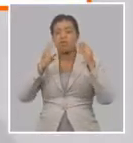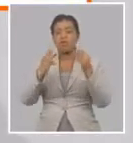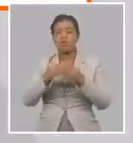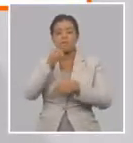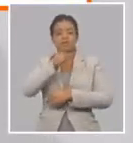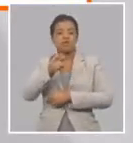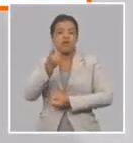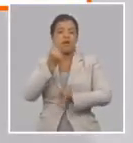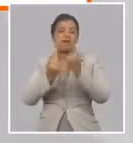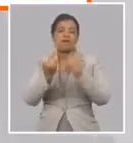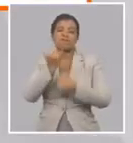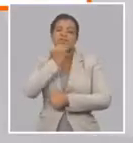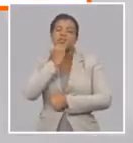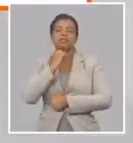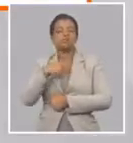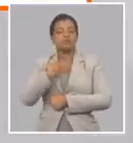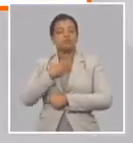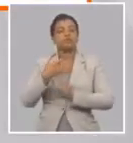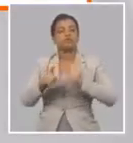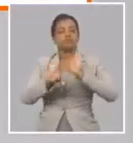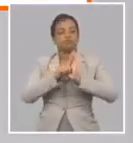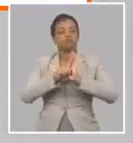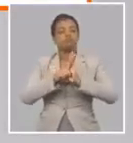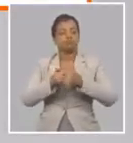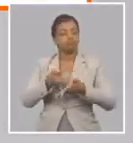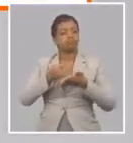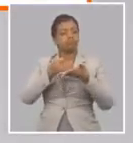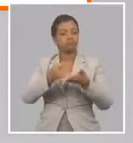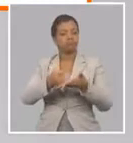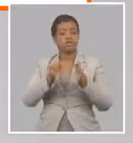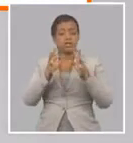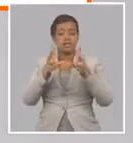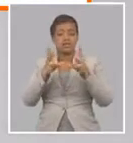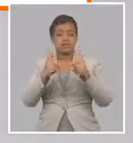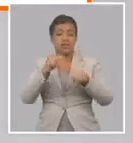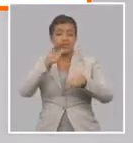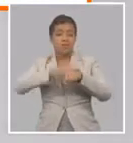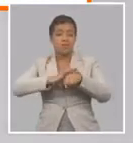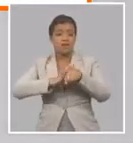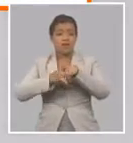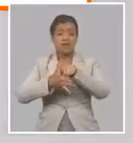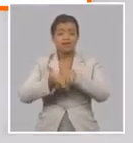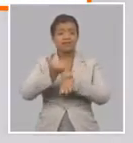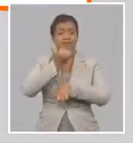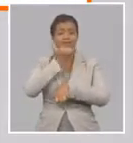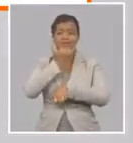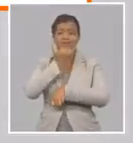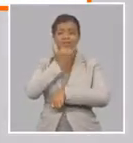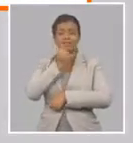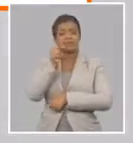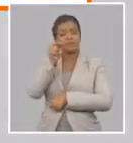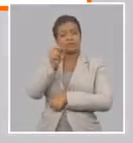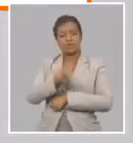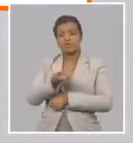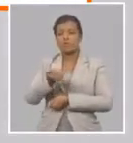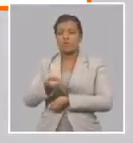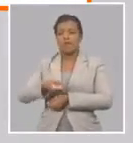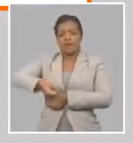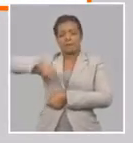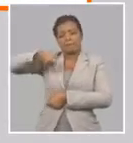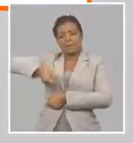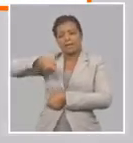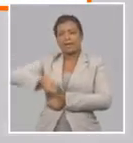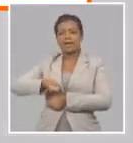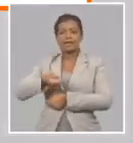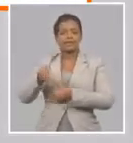reiteramos o que como resultado de esta pandemia evidentemente ha habido una afectación de las personas de las cargas que tienen que despachar